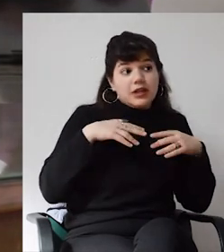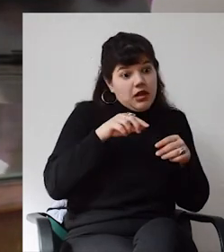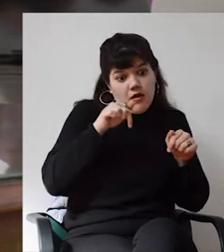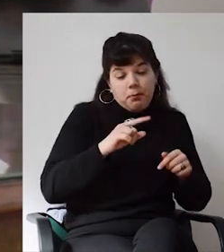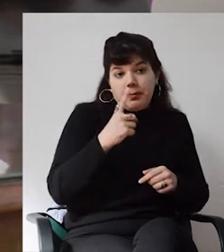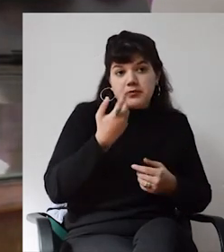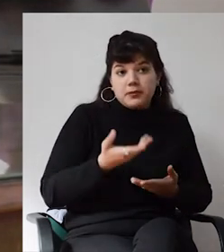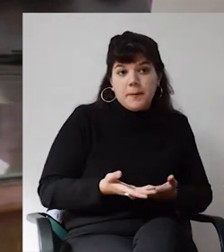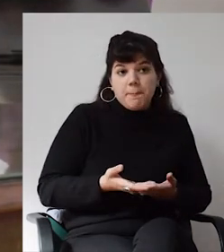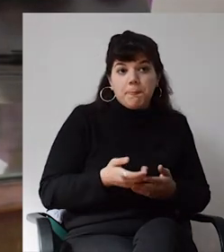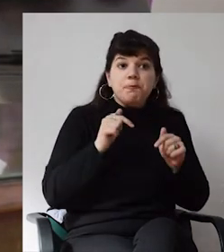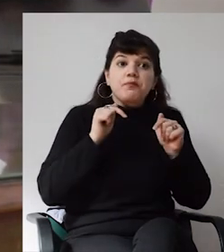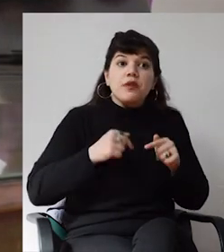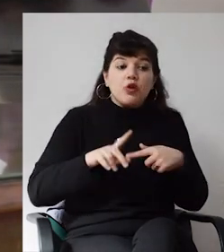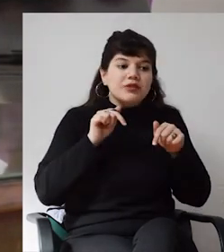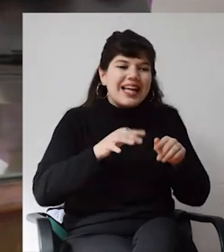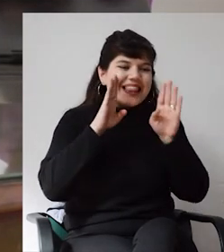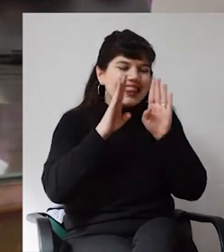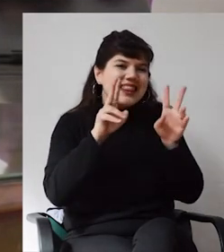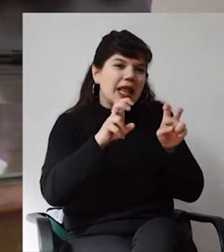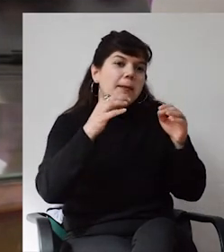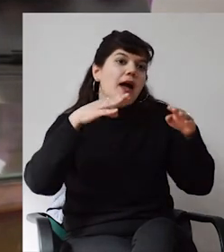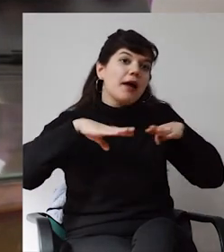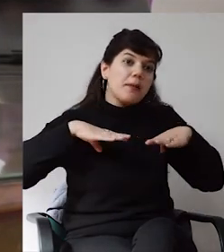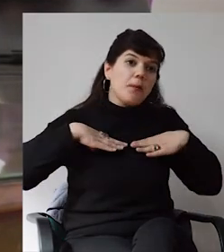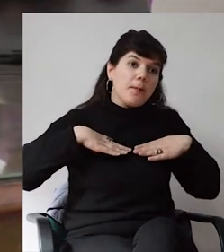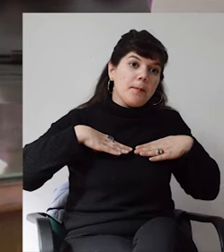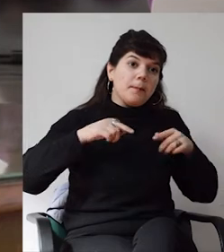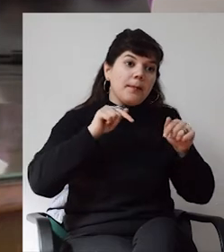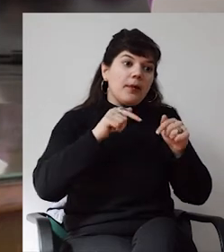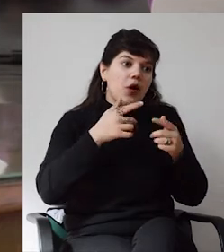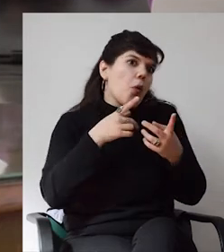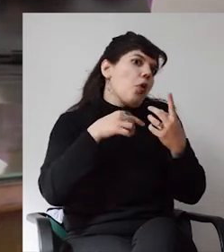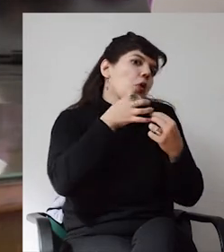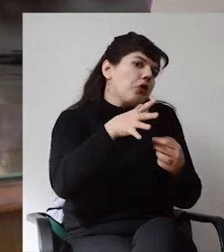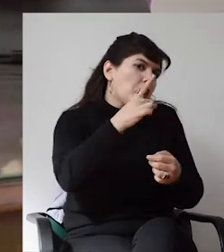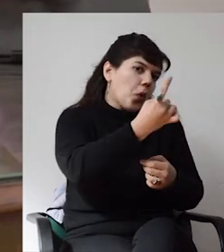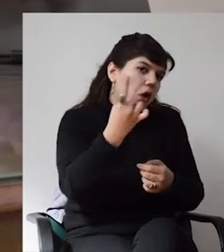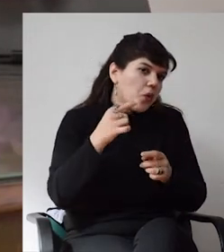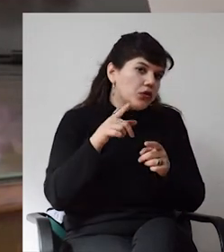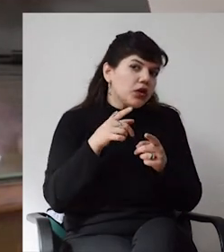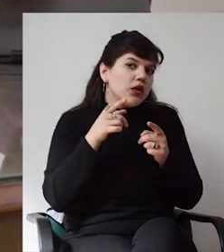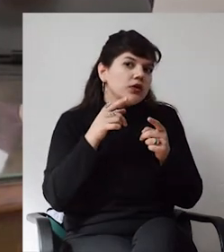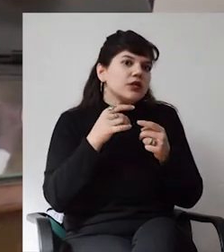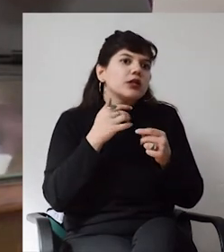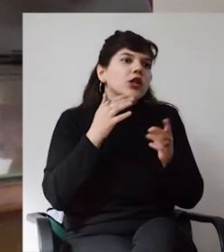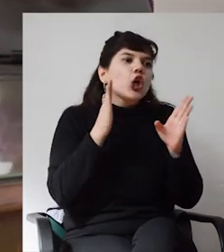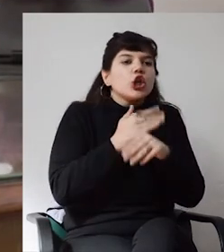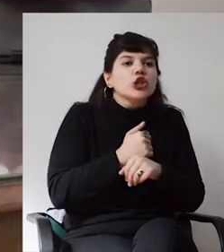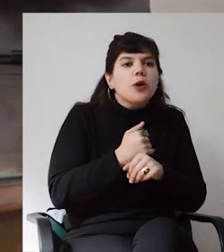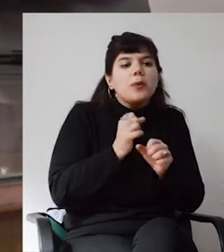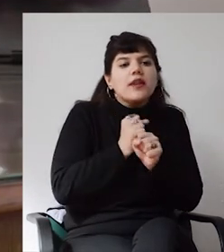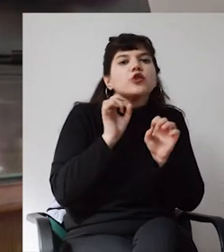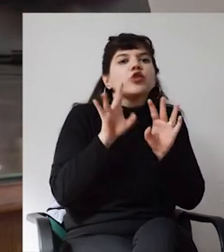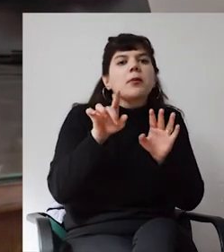Ahora, en el ámbito específico de la educación física, o como ustedes lo adjetiven, no se